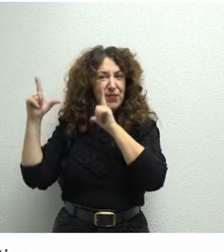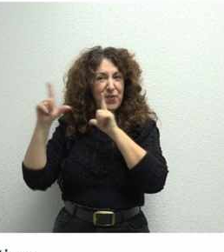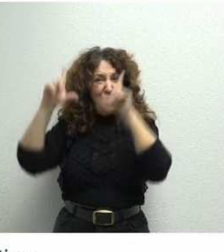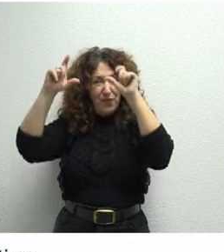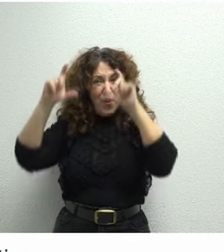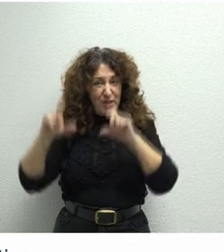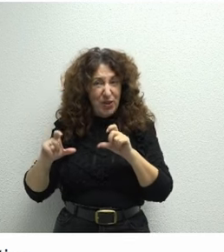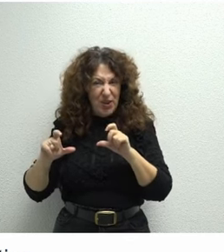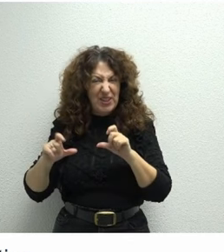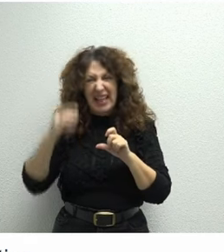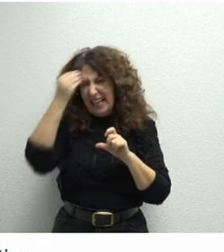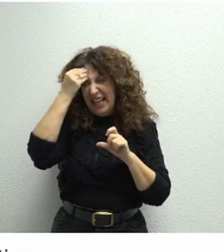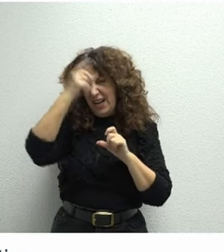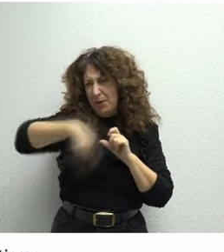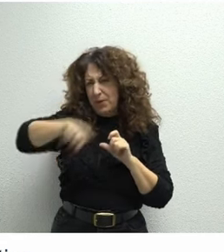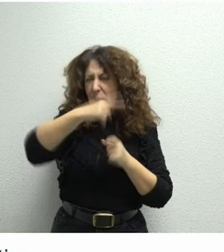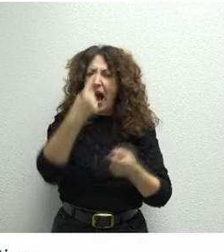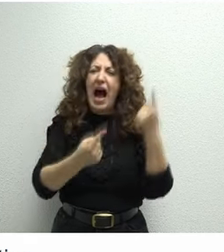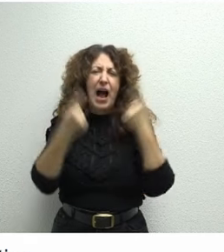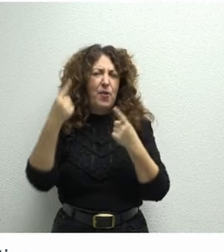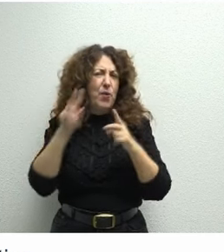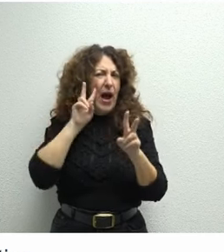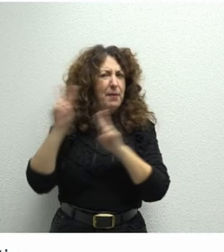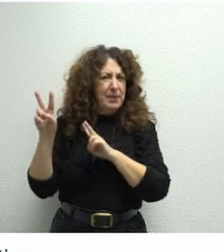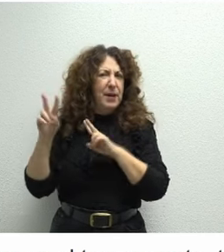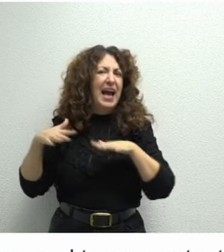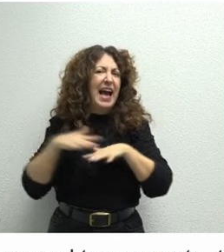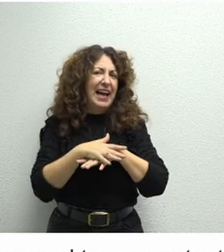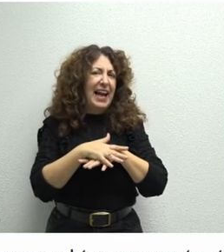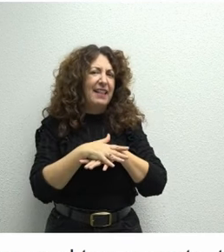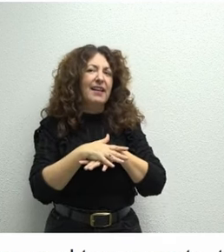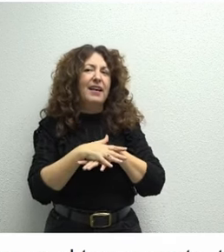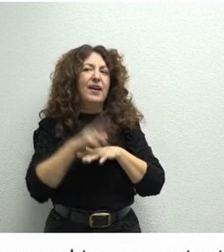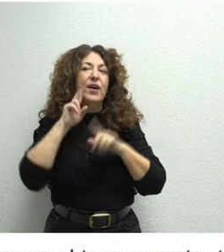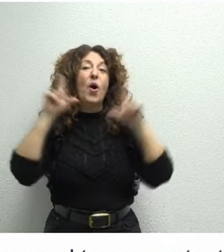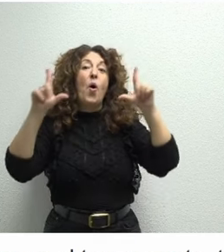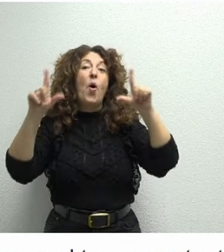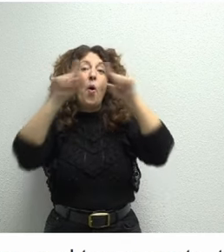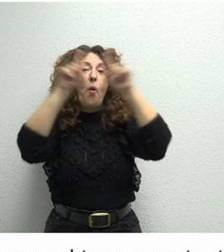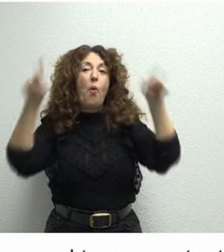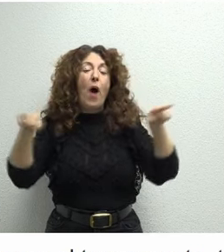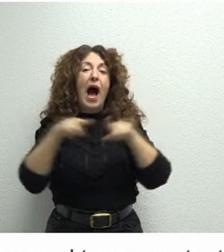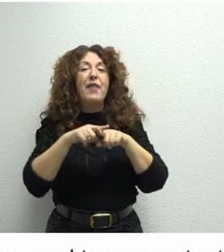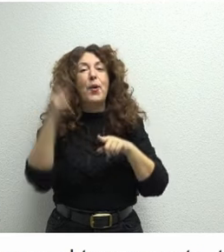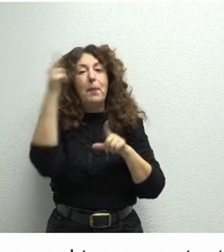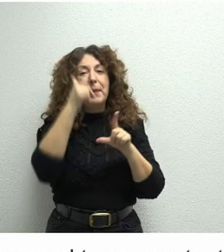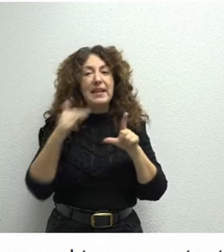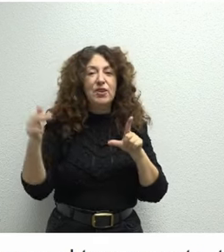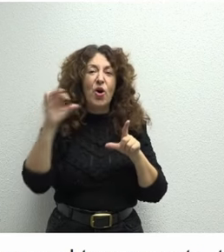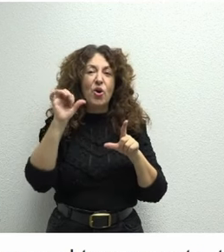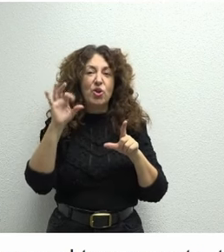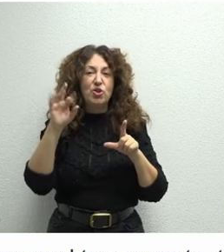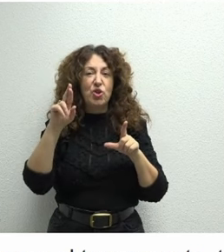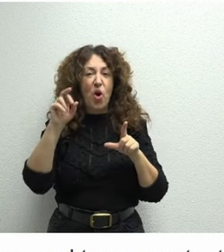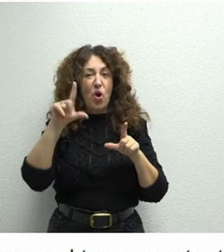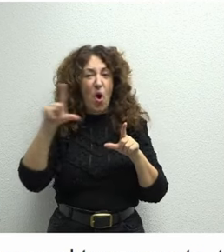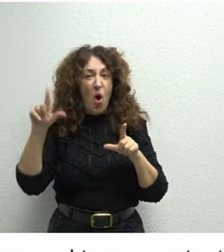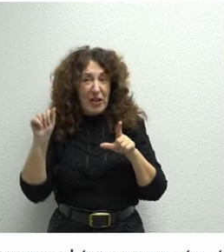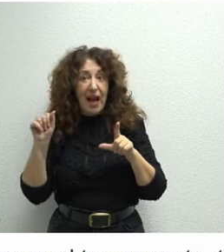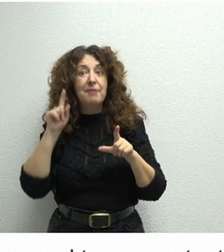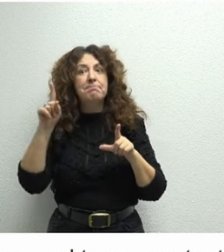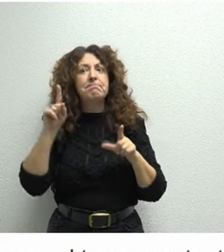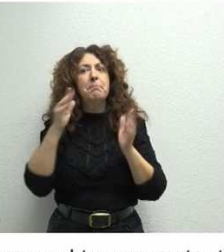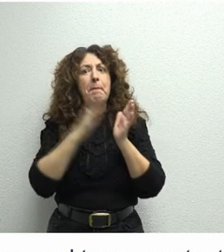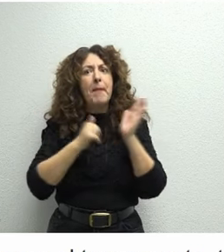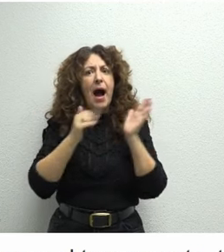Supongo que algunos lo algunos y algunas lo han visto por la red que es la un cuadro de sorolla que él llegó un día al despacho en Valencia